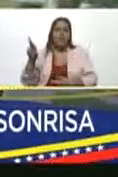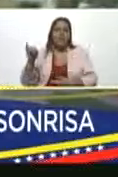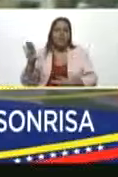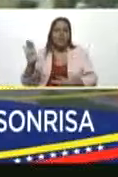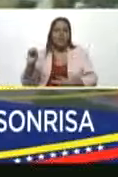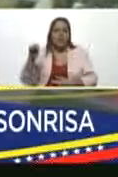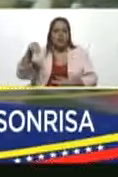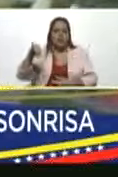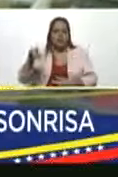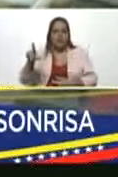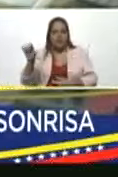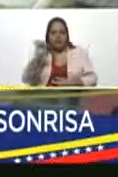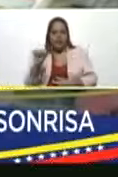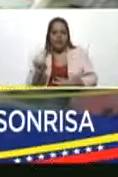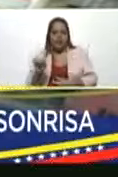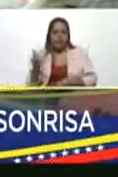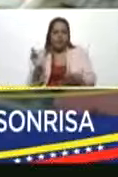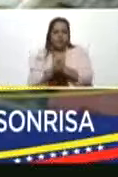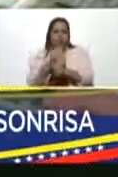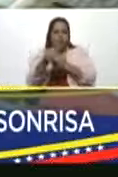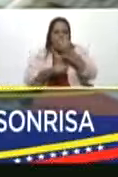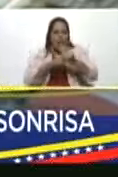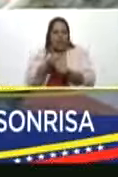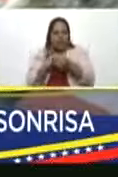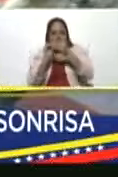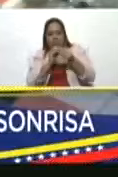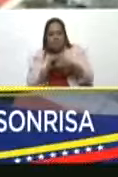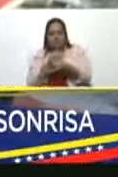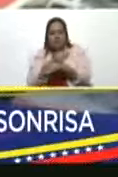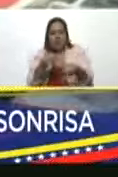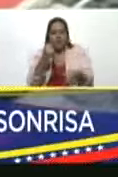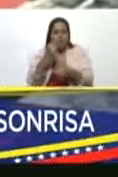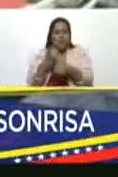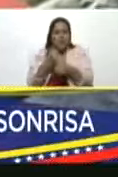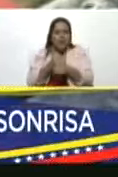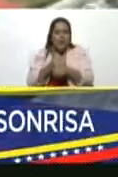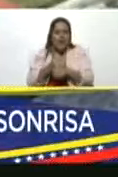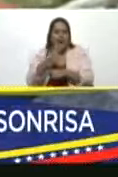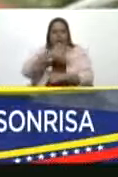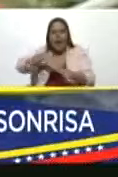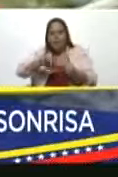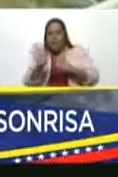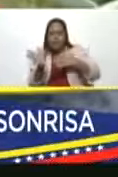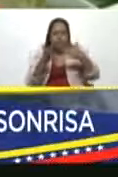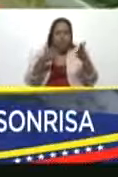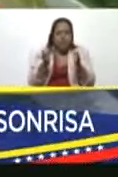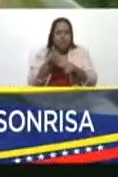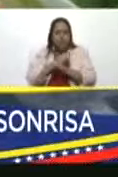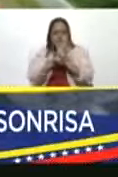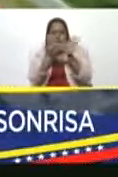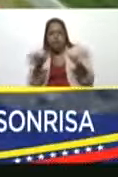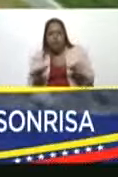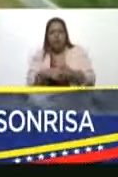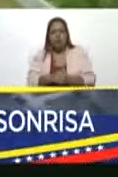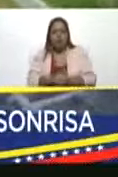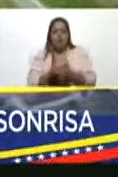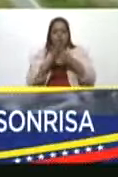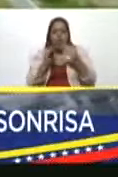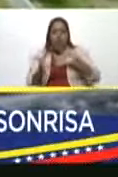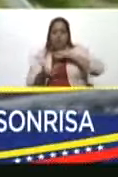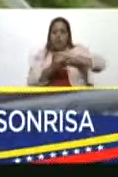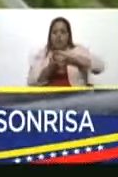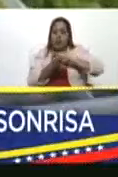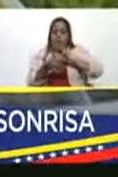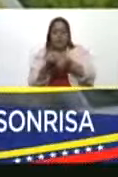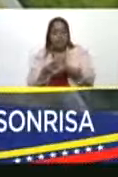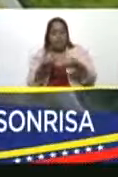hemos logrado hacer, una obra de paquete, climatizada, equipada, con toda esa tecnología